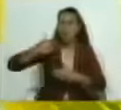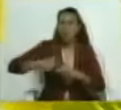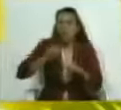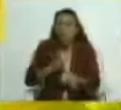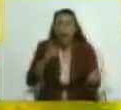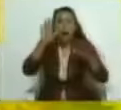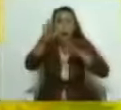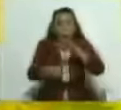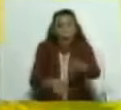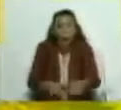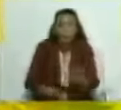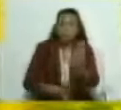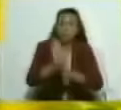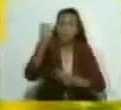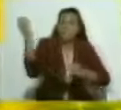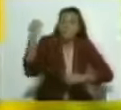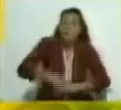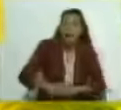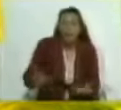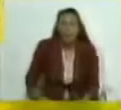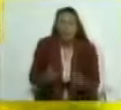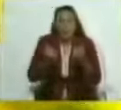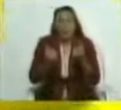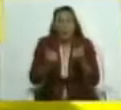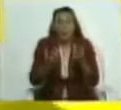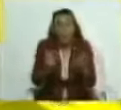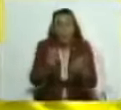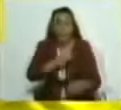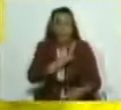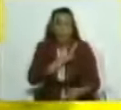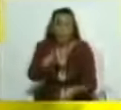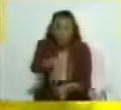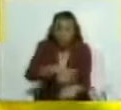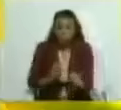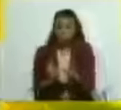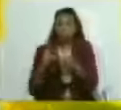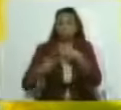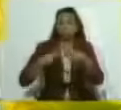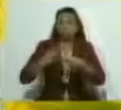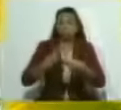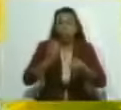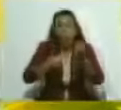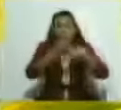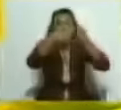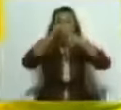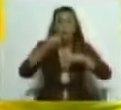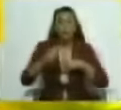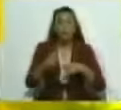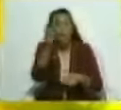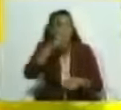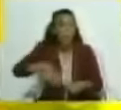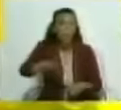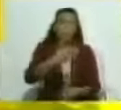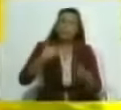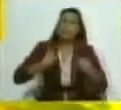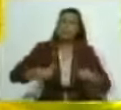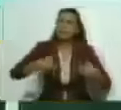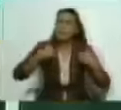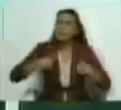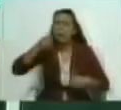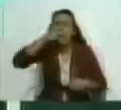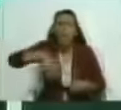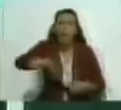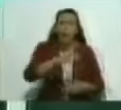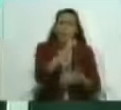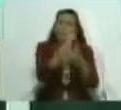un salto adelante, para recuperar los recursos, para ser invertidos en ese pueblo que sufre y que padece de